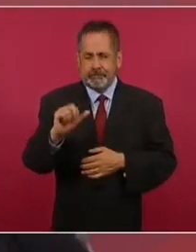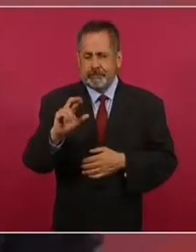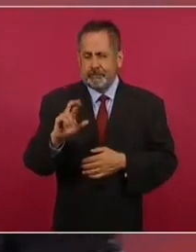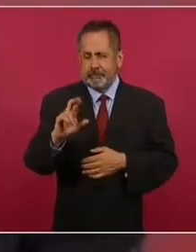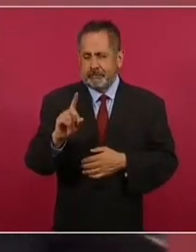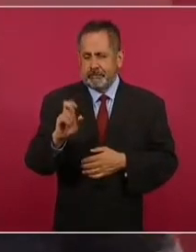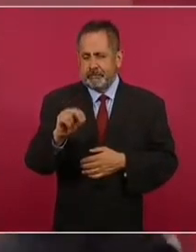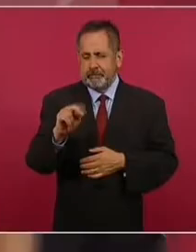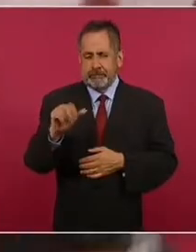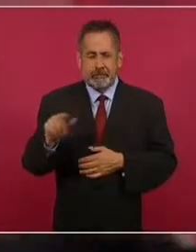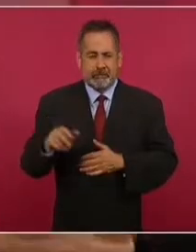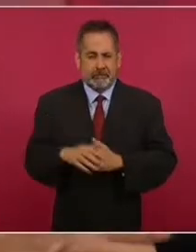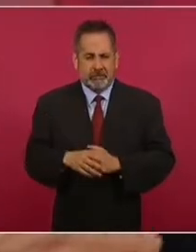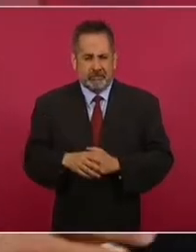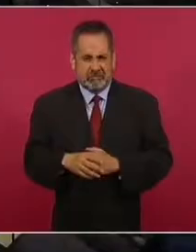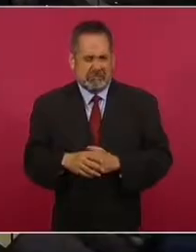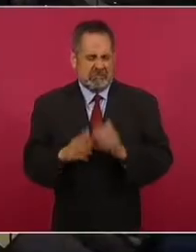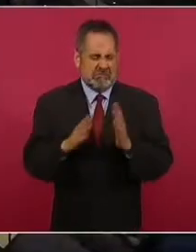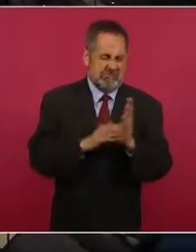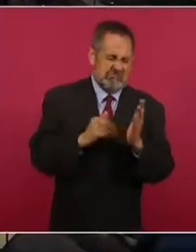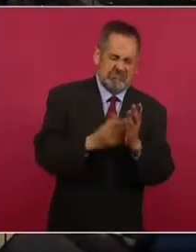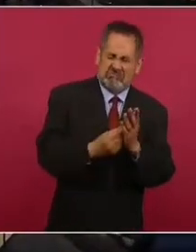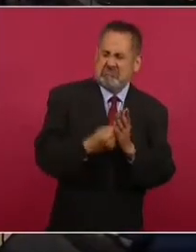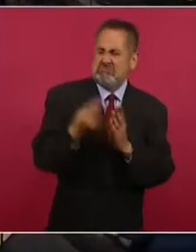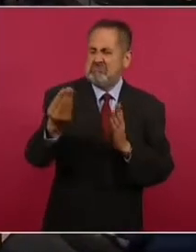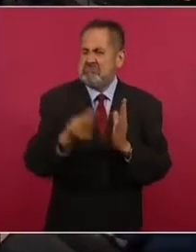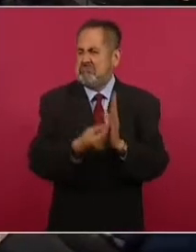Con todo. Mostraba papeles